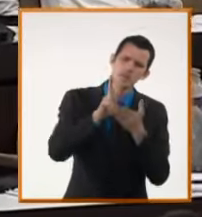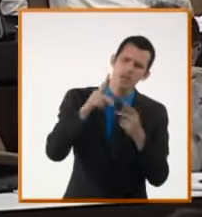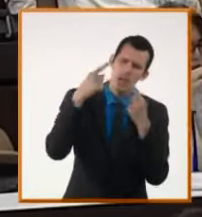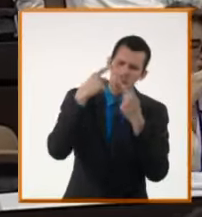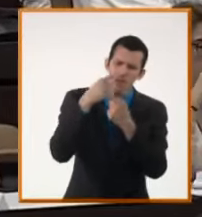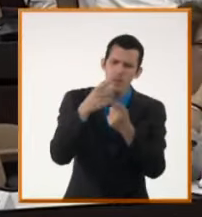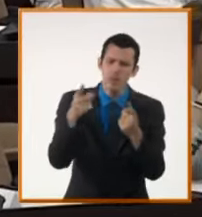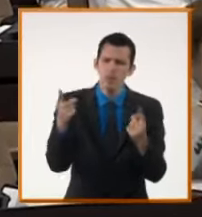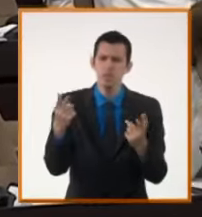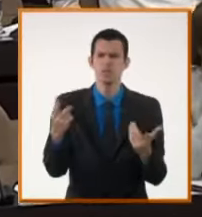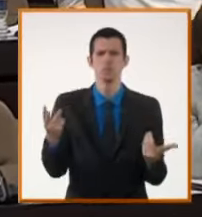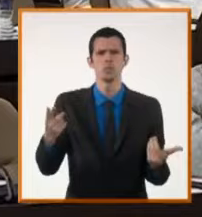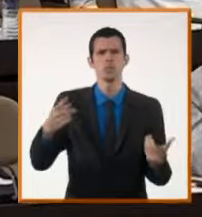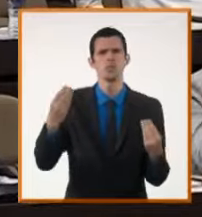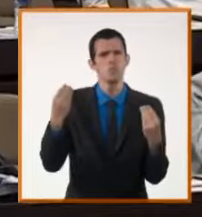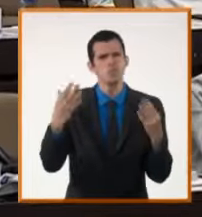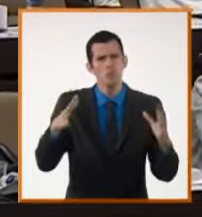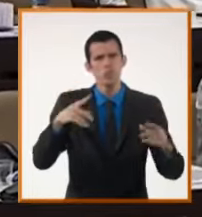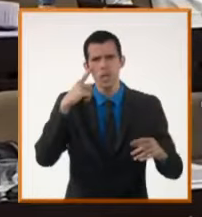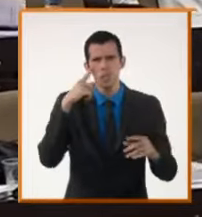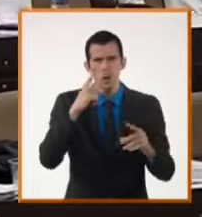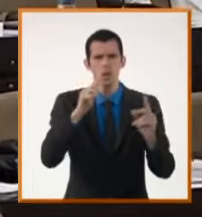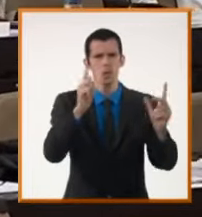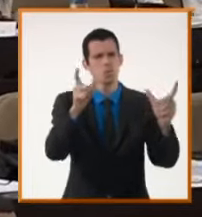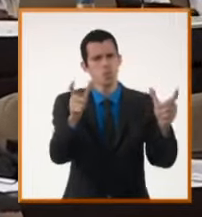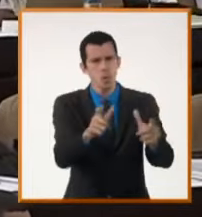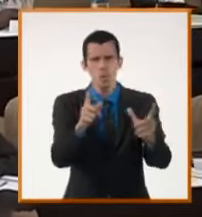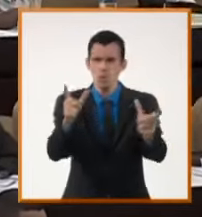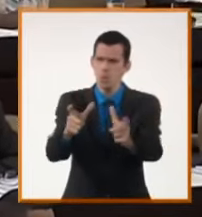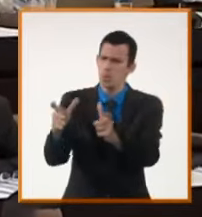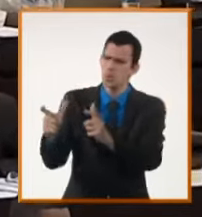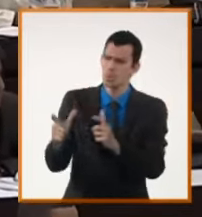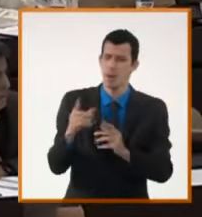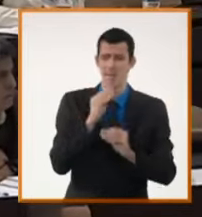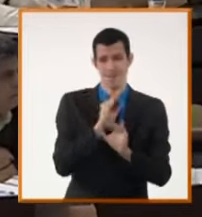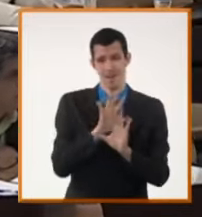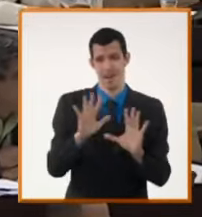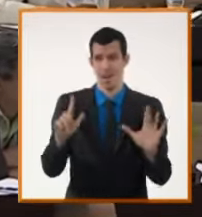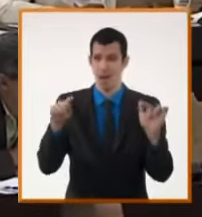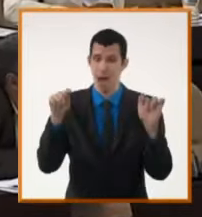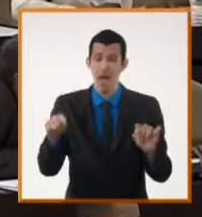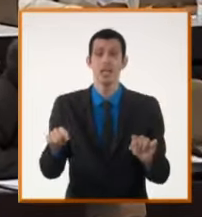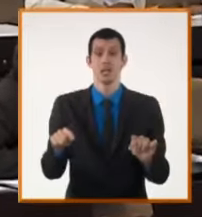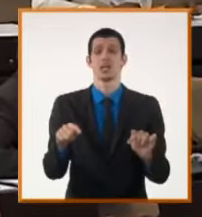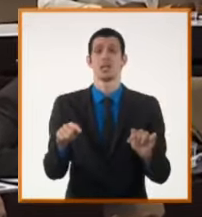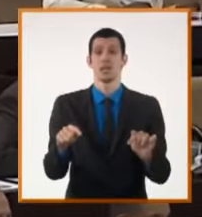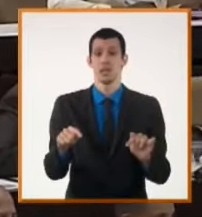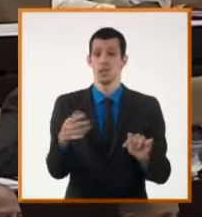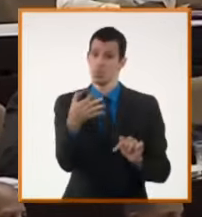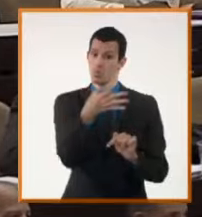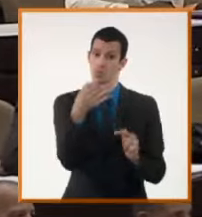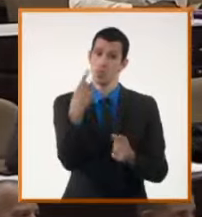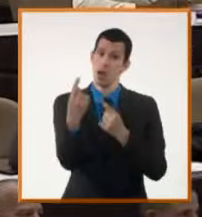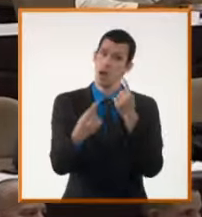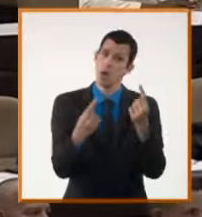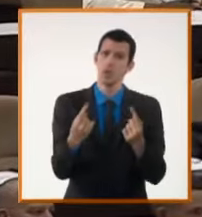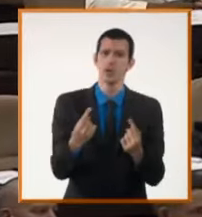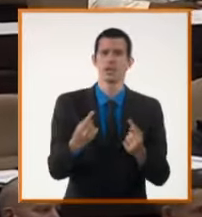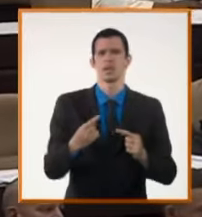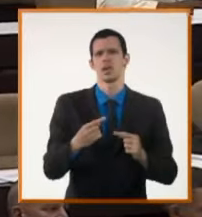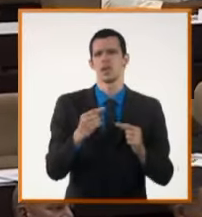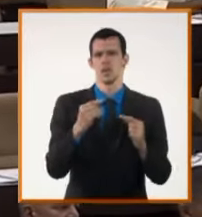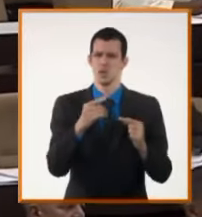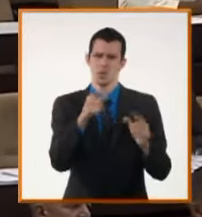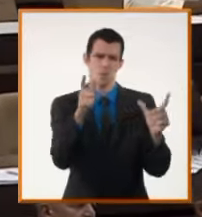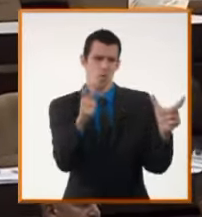es lo que han analizado. Olímpicamente, hay municipios de este país que ni una sola reunión han analizado el problema de la alimentación. Hay